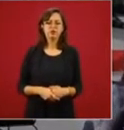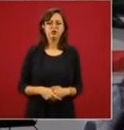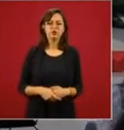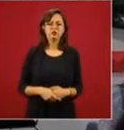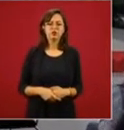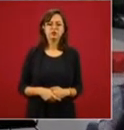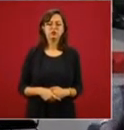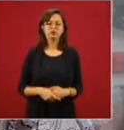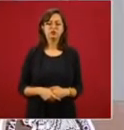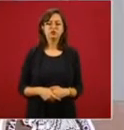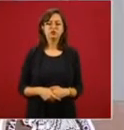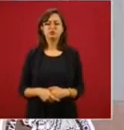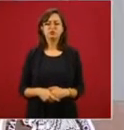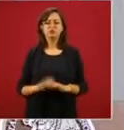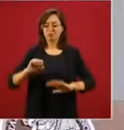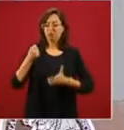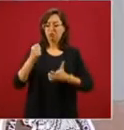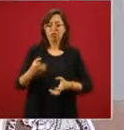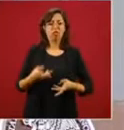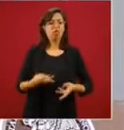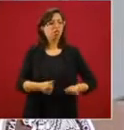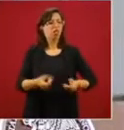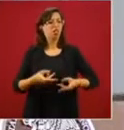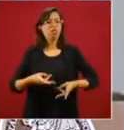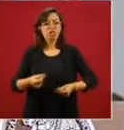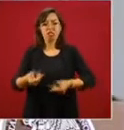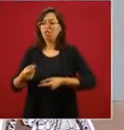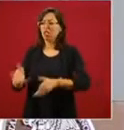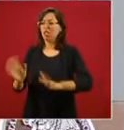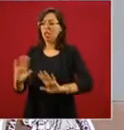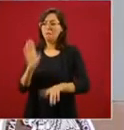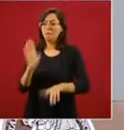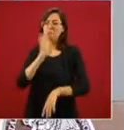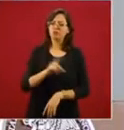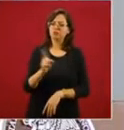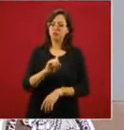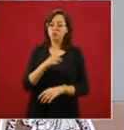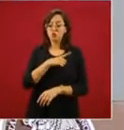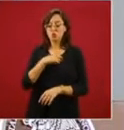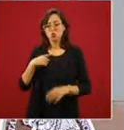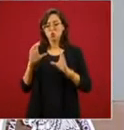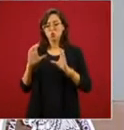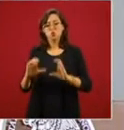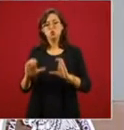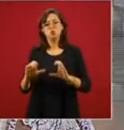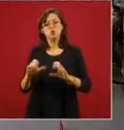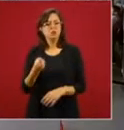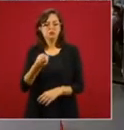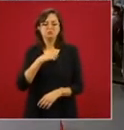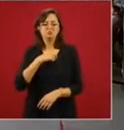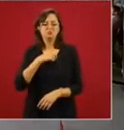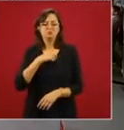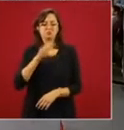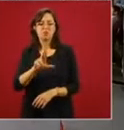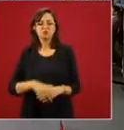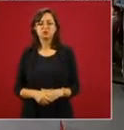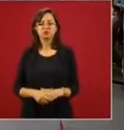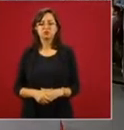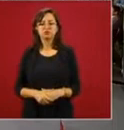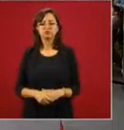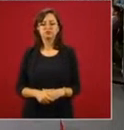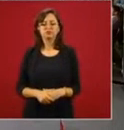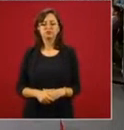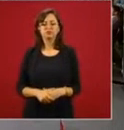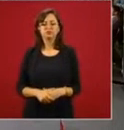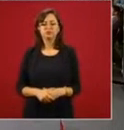se dé mal uso al presupuesto público, que es dinero de todos, que tenemos que cuidar. Eso es lo que puedo comentar. Señor